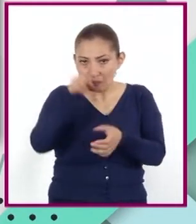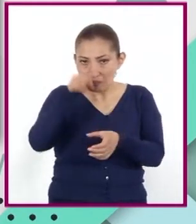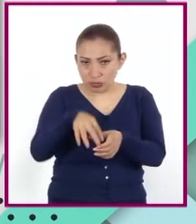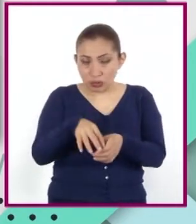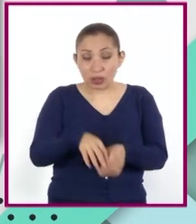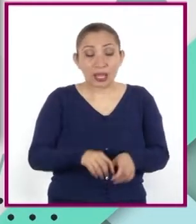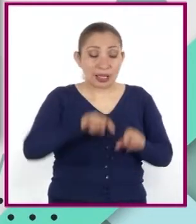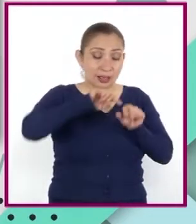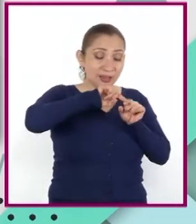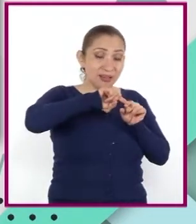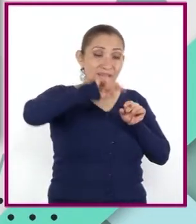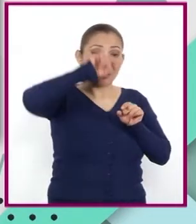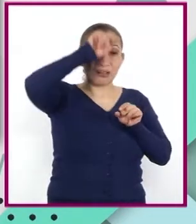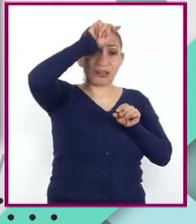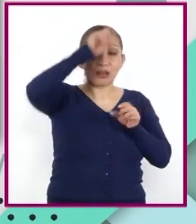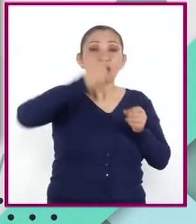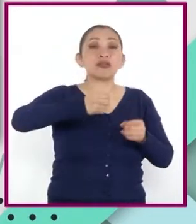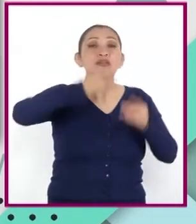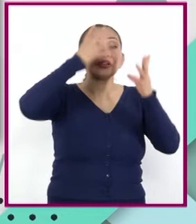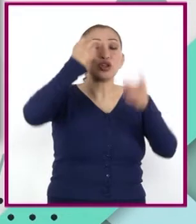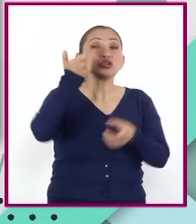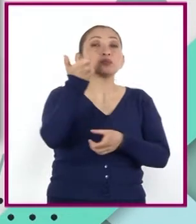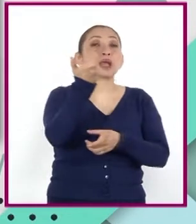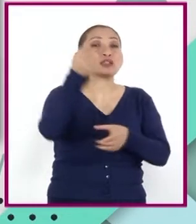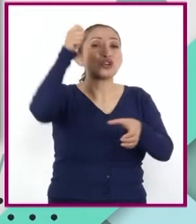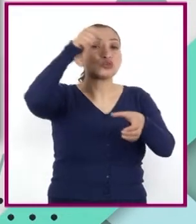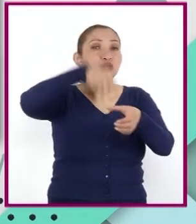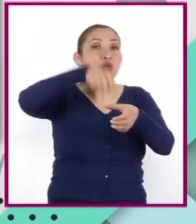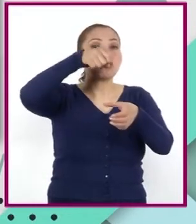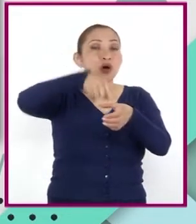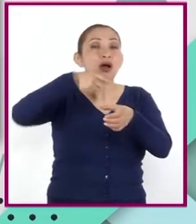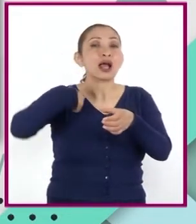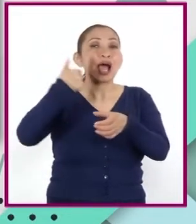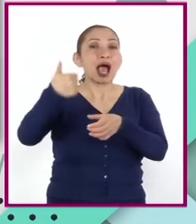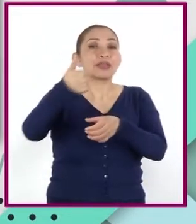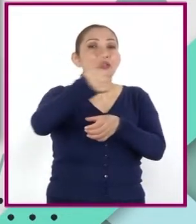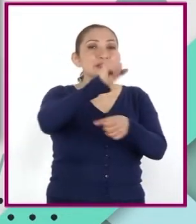Y en el eje vertical, la cantidad de pesos que se va a ahorrar.